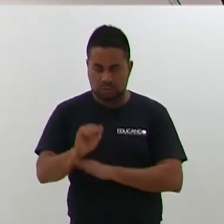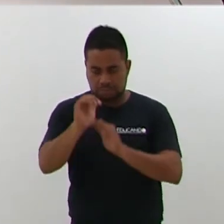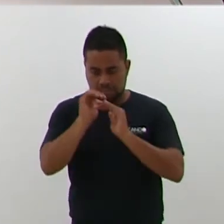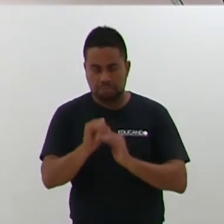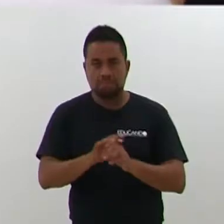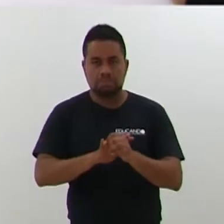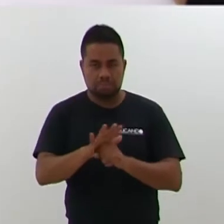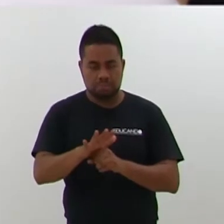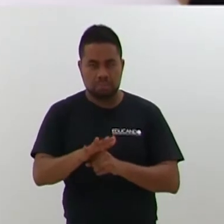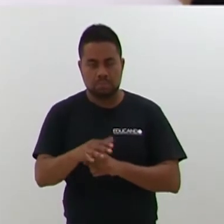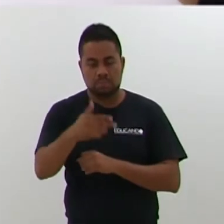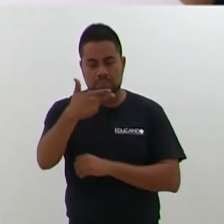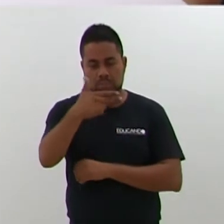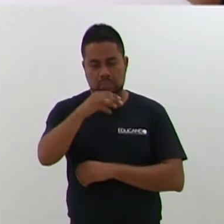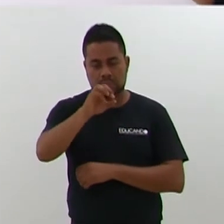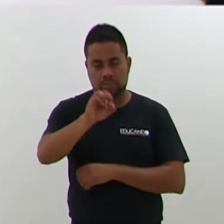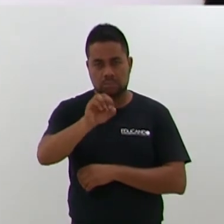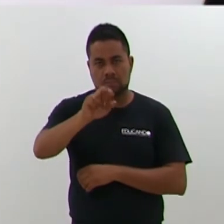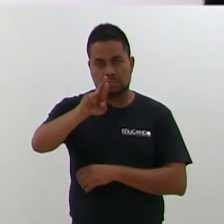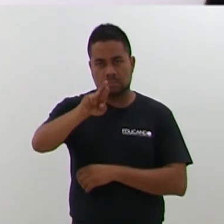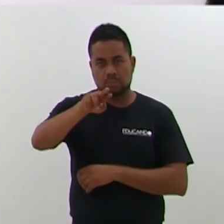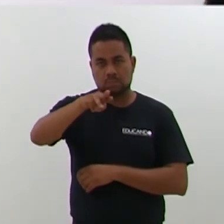sería